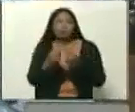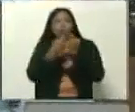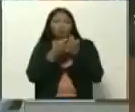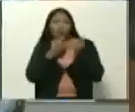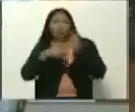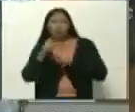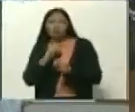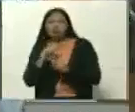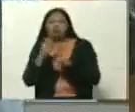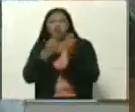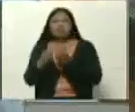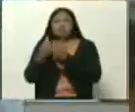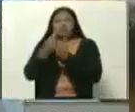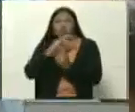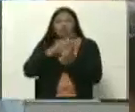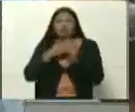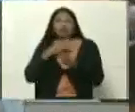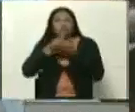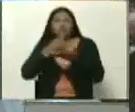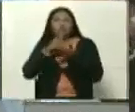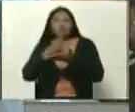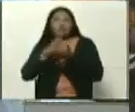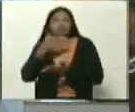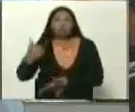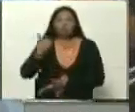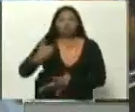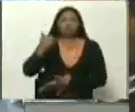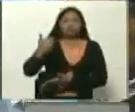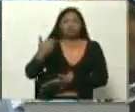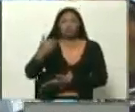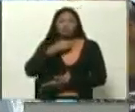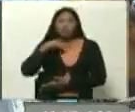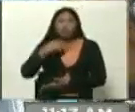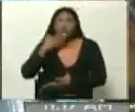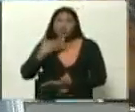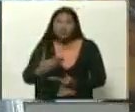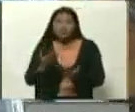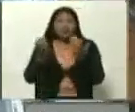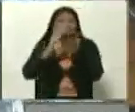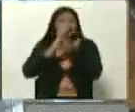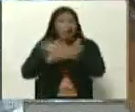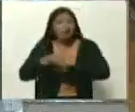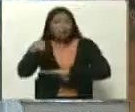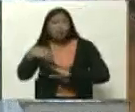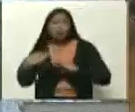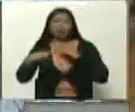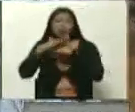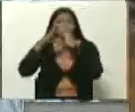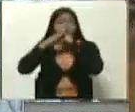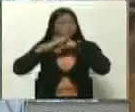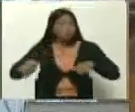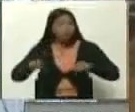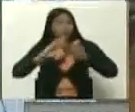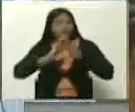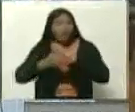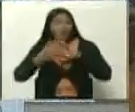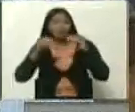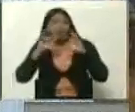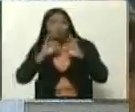comercial, financiera permanente. En este sentido, exigimos el cese de todas las medidas coercitivas unilaterales